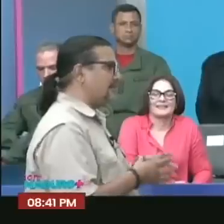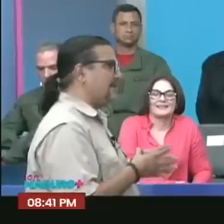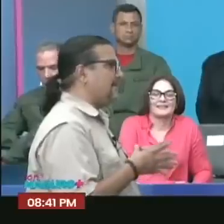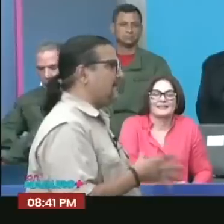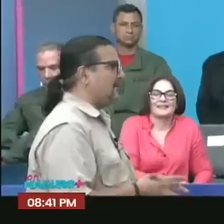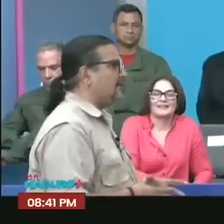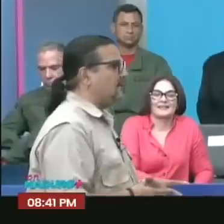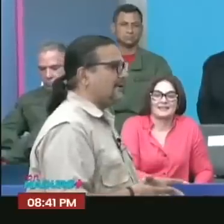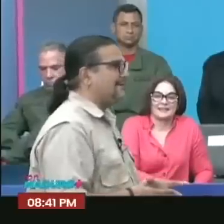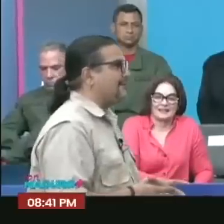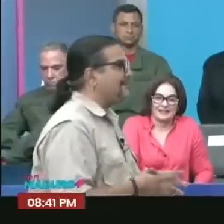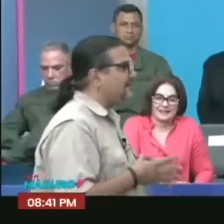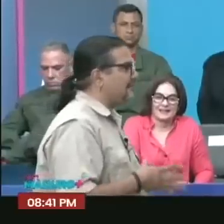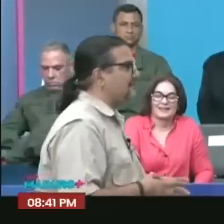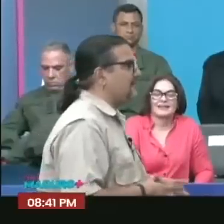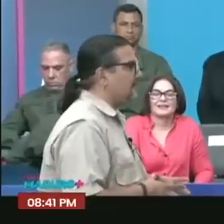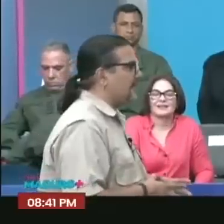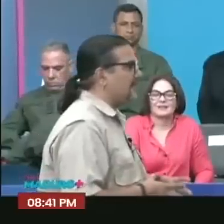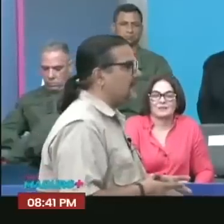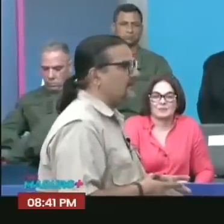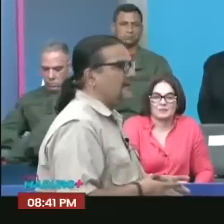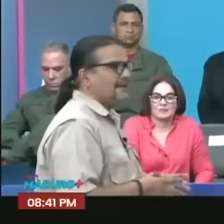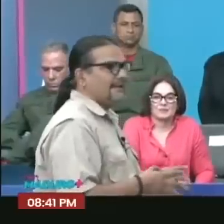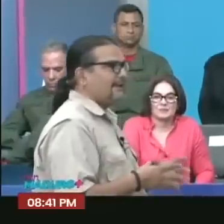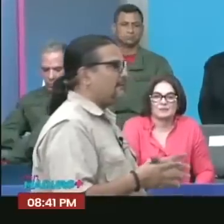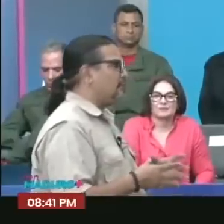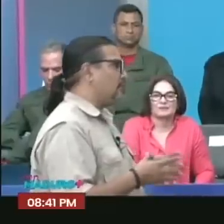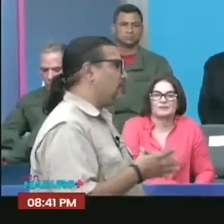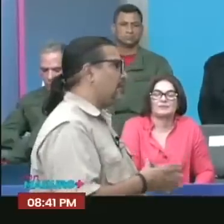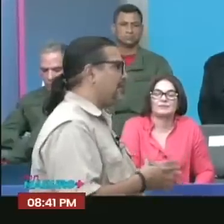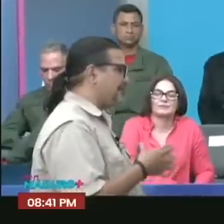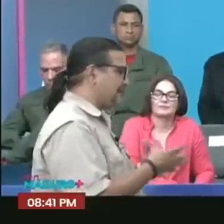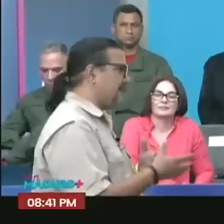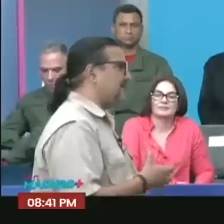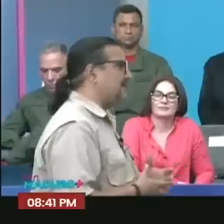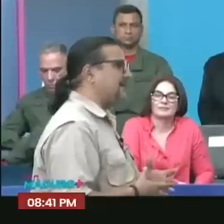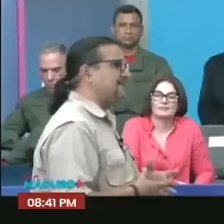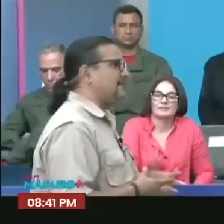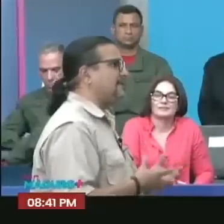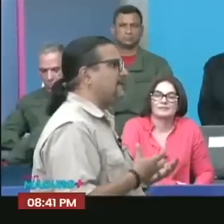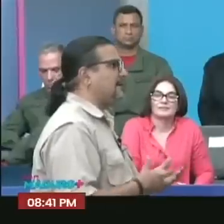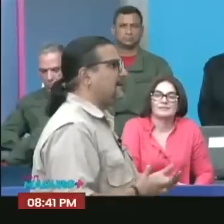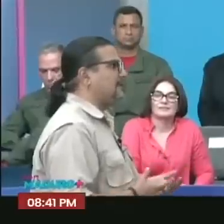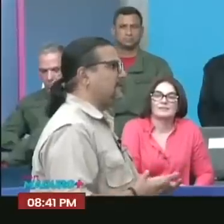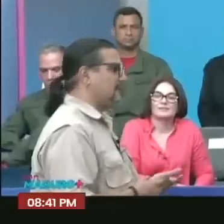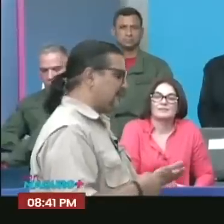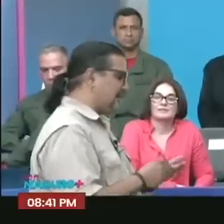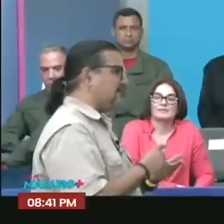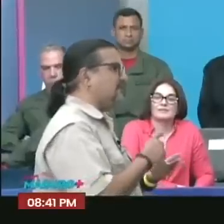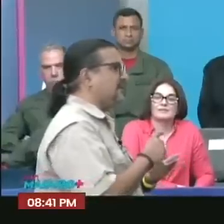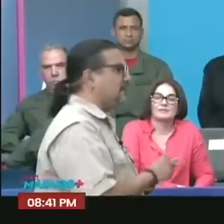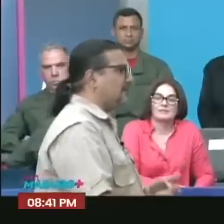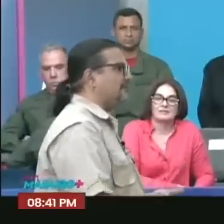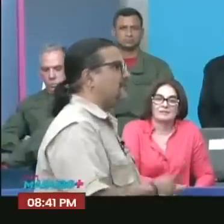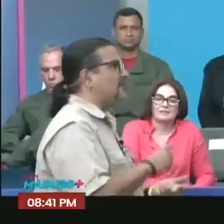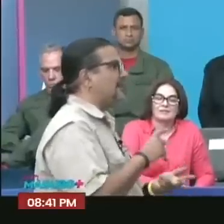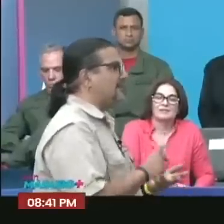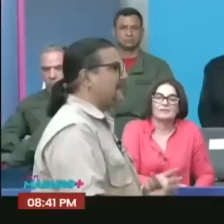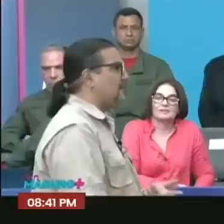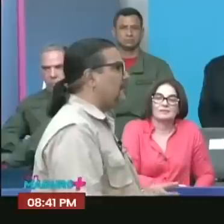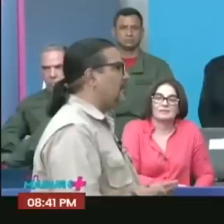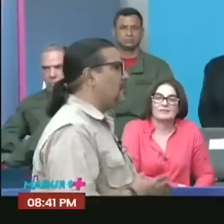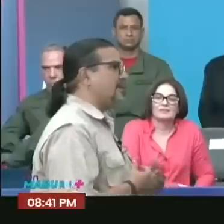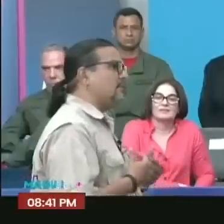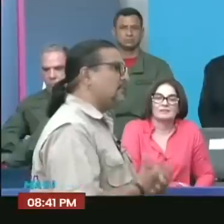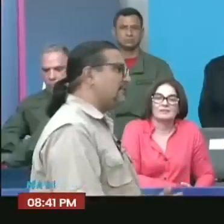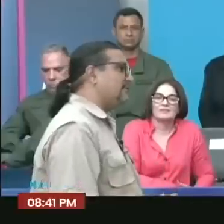rural donde viven la mayoría de los ecoguardianes, que se llama San Francisco de Macanao, que por culpa de esa carretera se ha mantenido aislada, entonces no tiene derecho ni a la educación ni a